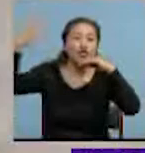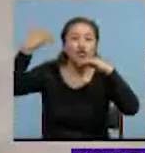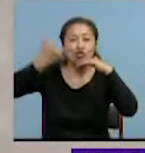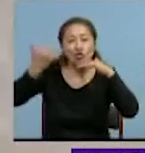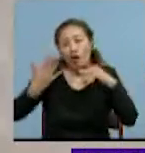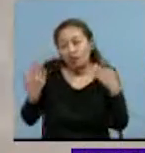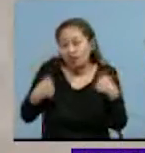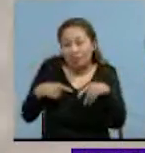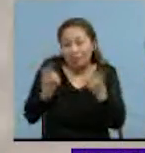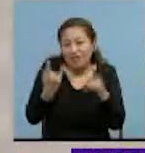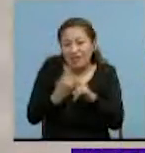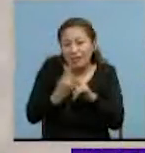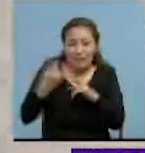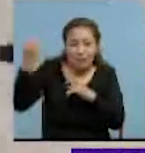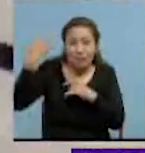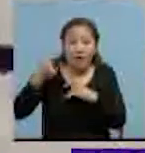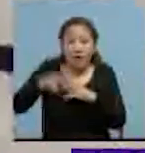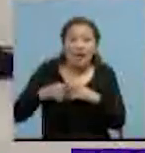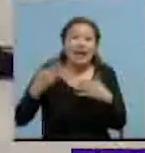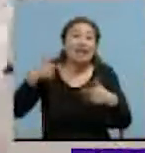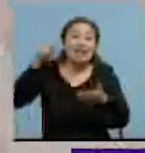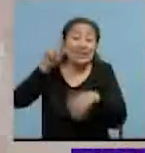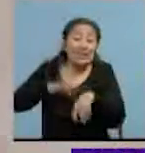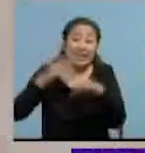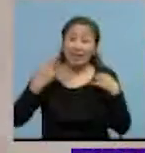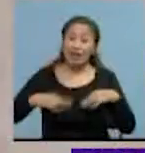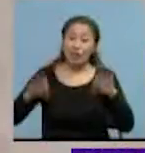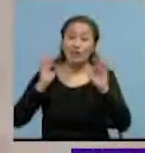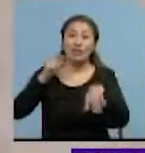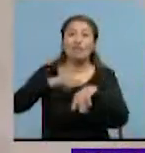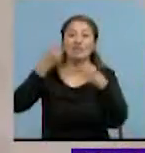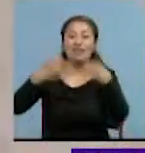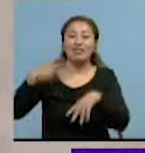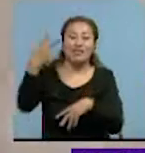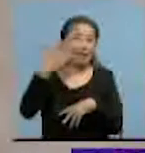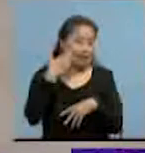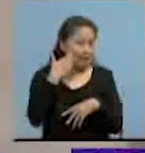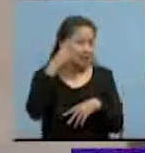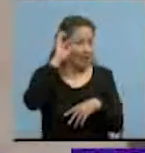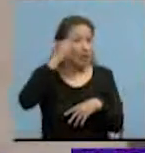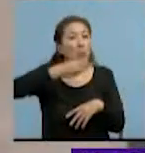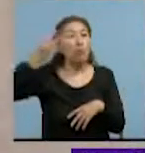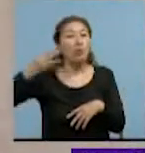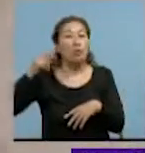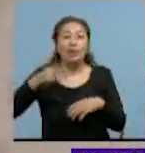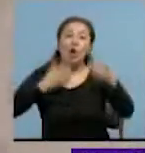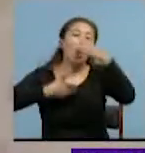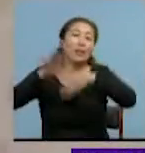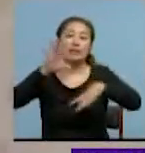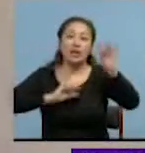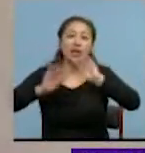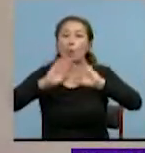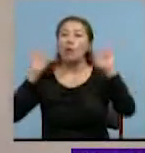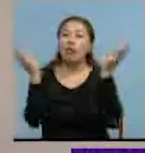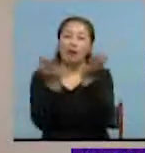en Purmamarca. Así que bueno, listo ya para disfrutar de este partido a partir de las 3 de la tarde. Bueno, sabemos que Purmamarca es uno de los destinos más elegidos por...